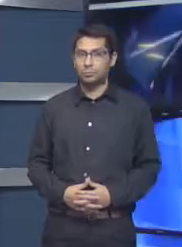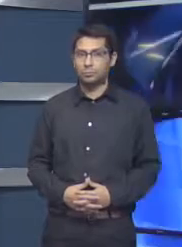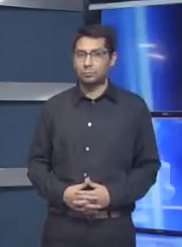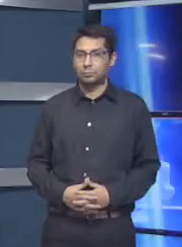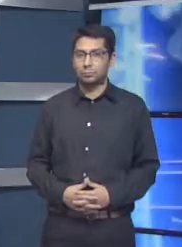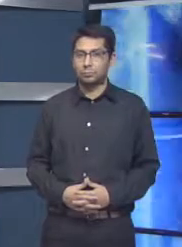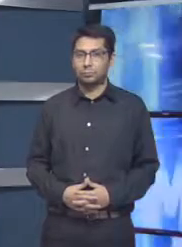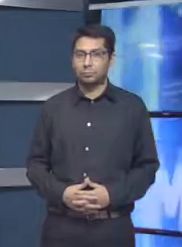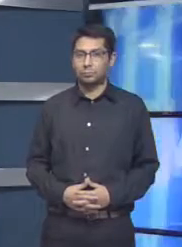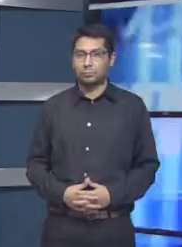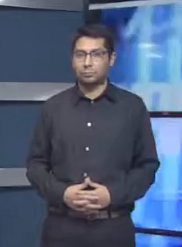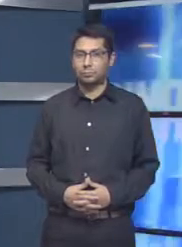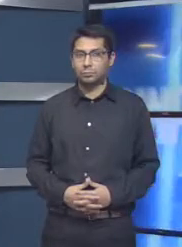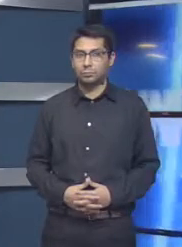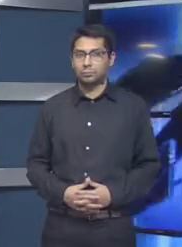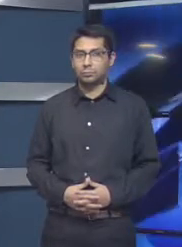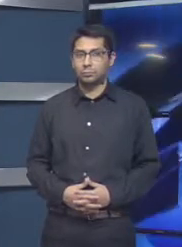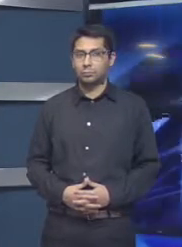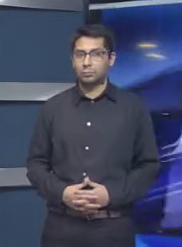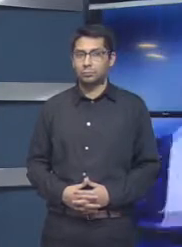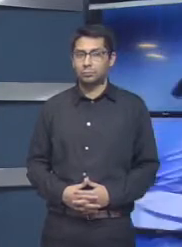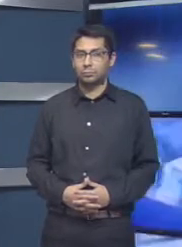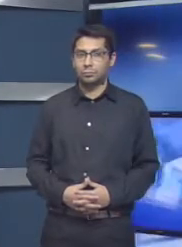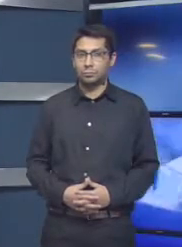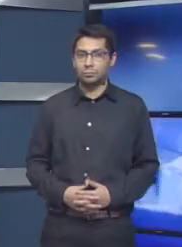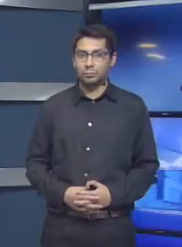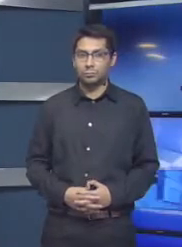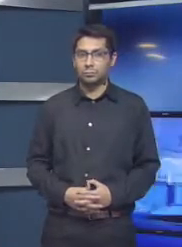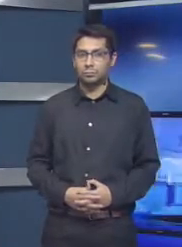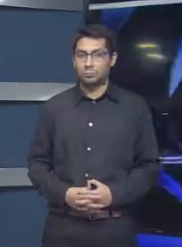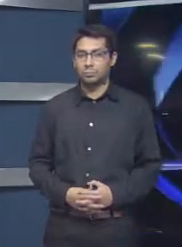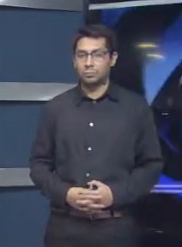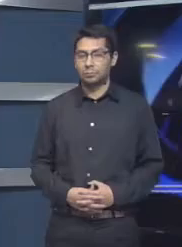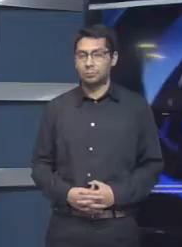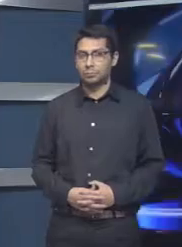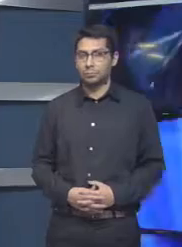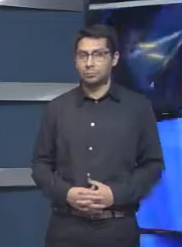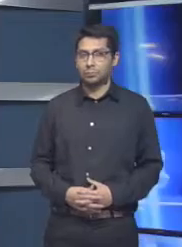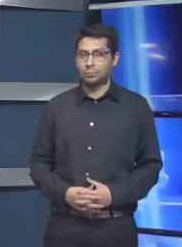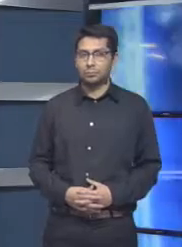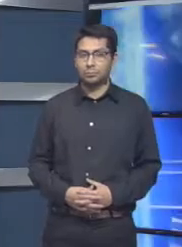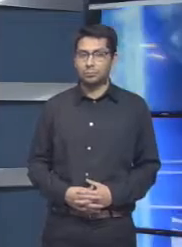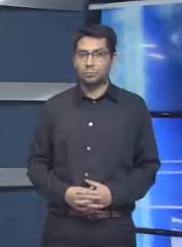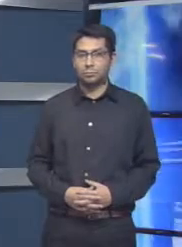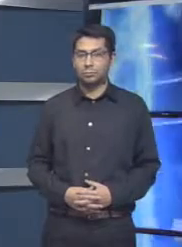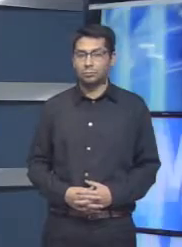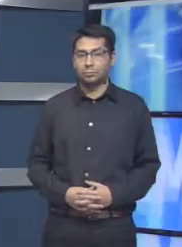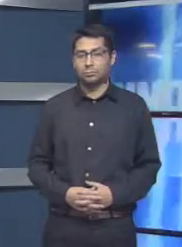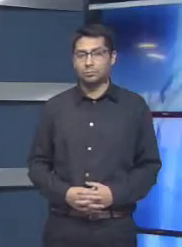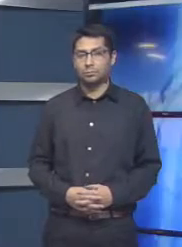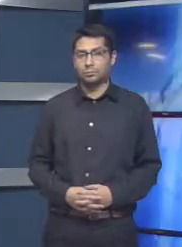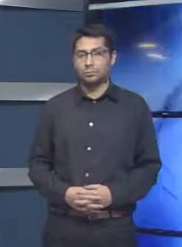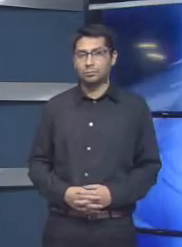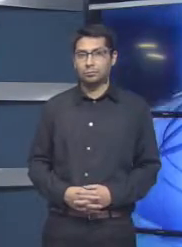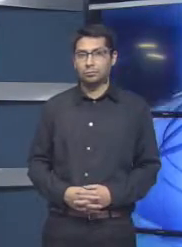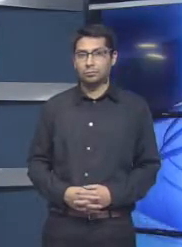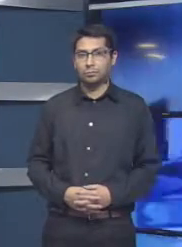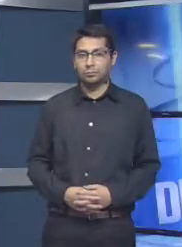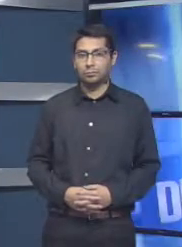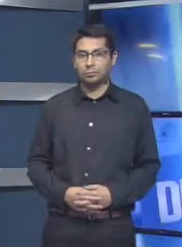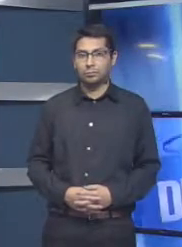de vehículos, electrodomésticos, en fin, una serie de beneficios para el consumo